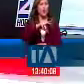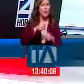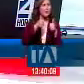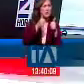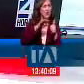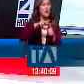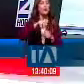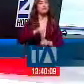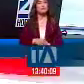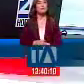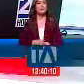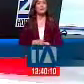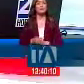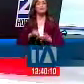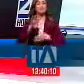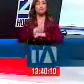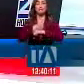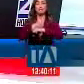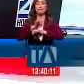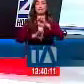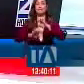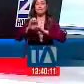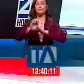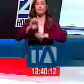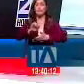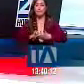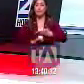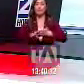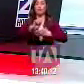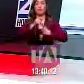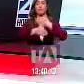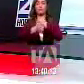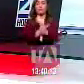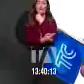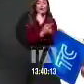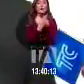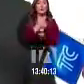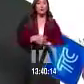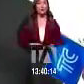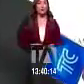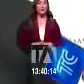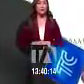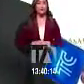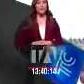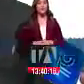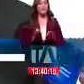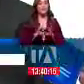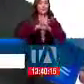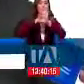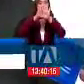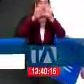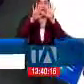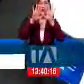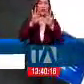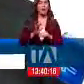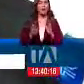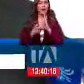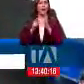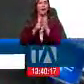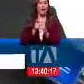Administración califique la queja y dé paso al proceso administrativo. Tiene que quedar muy claro que esto no es por